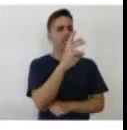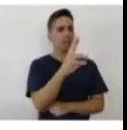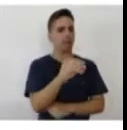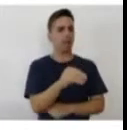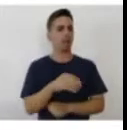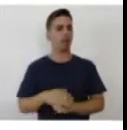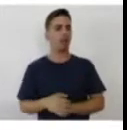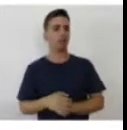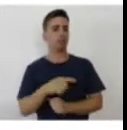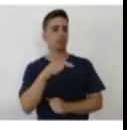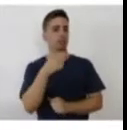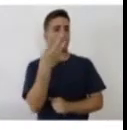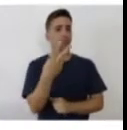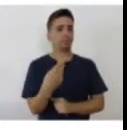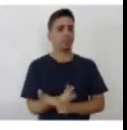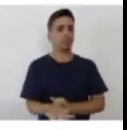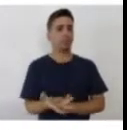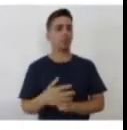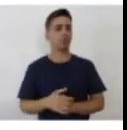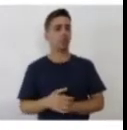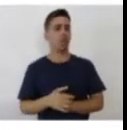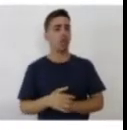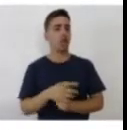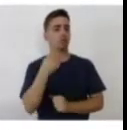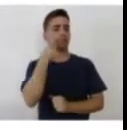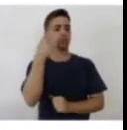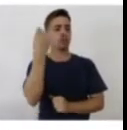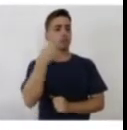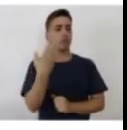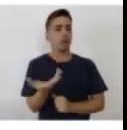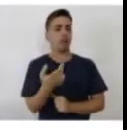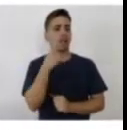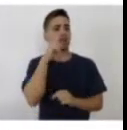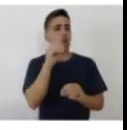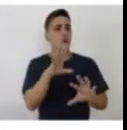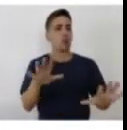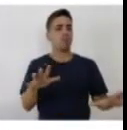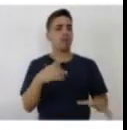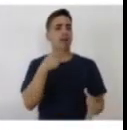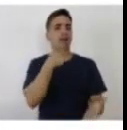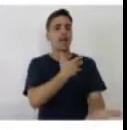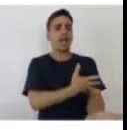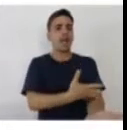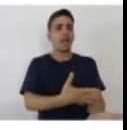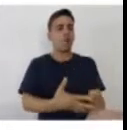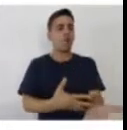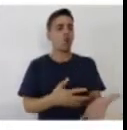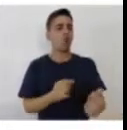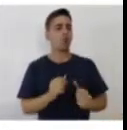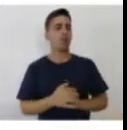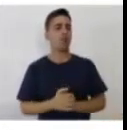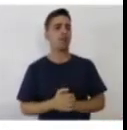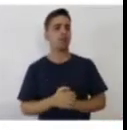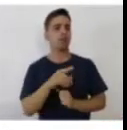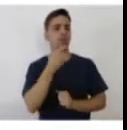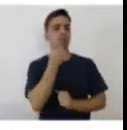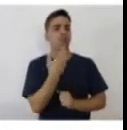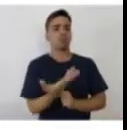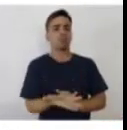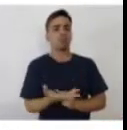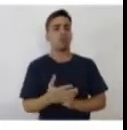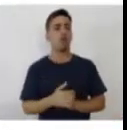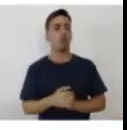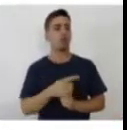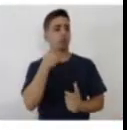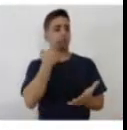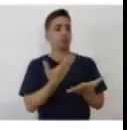le están aportando cuáles son los parámetros normales de la hemoglobina que les permitirán